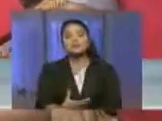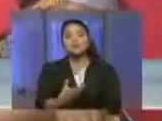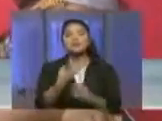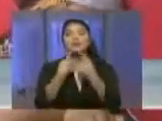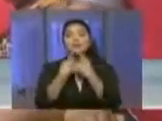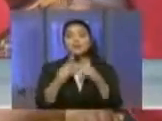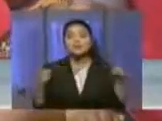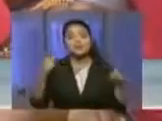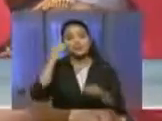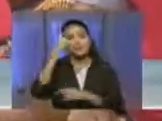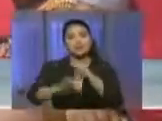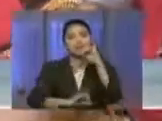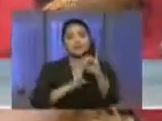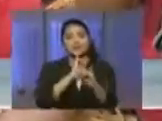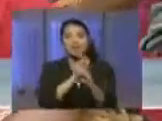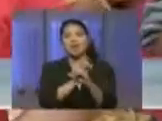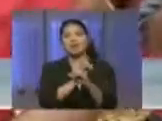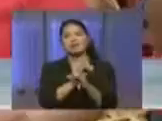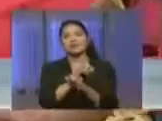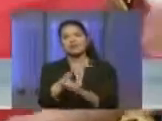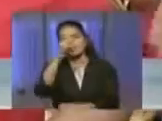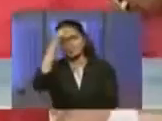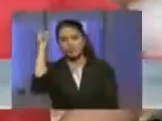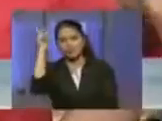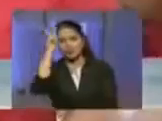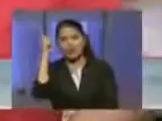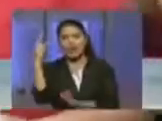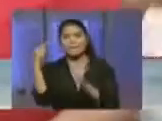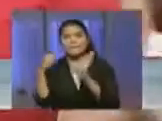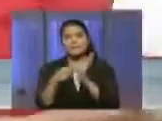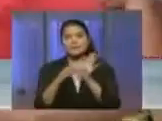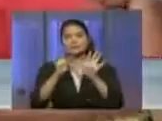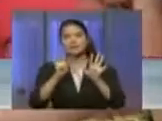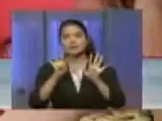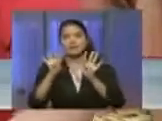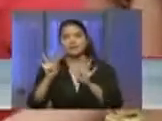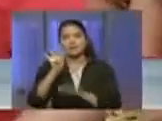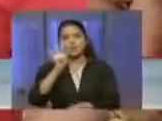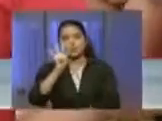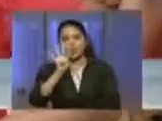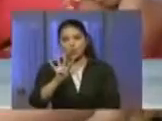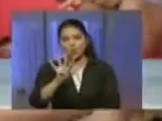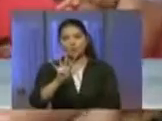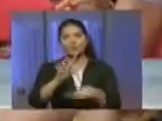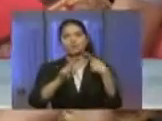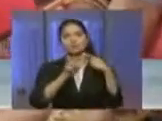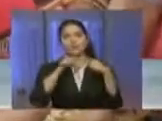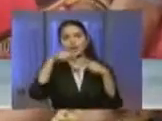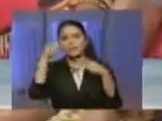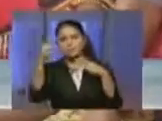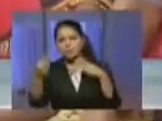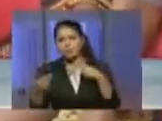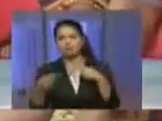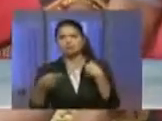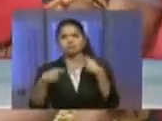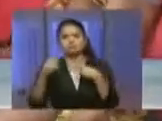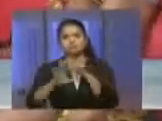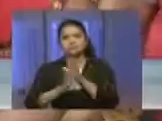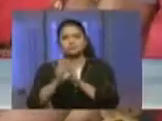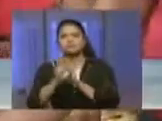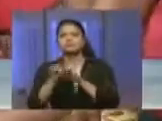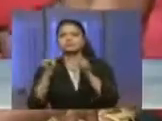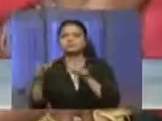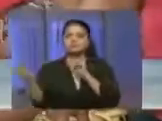el día internacional de los pueblos indígenes el año 1994 luego el otro decenio que se fue convirtiendo con un espacio de